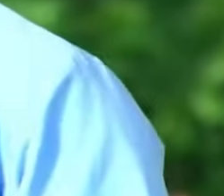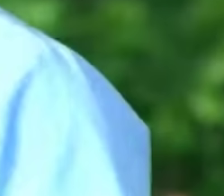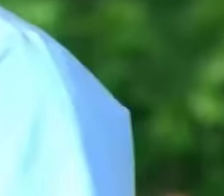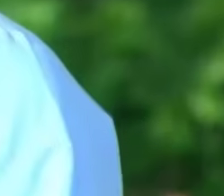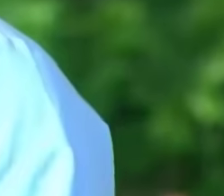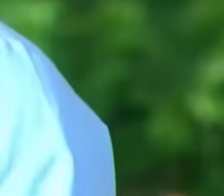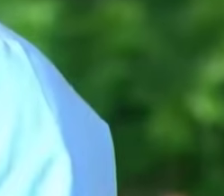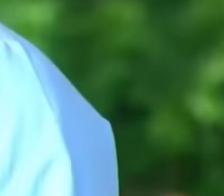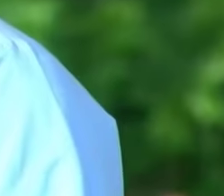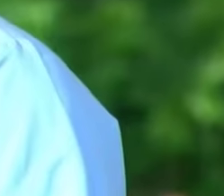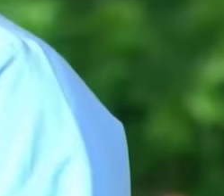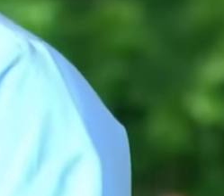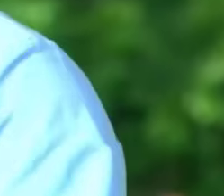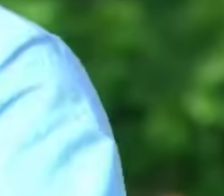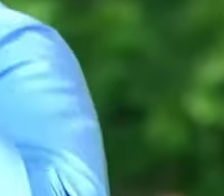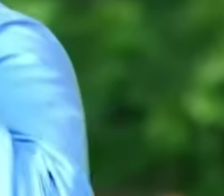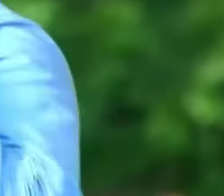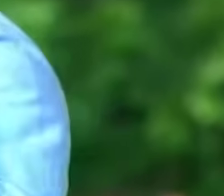atemorizada,